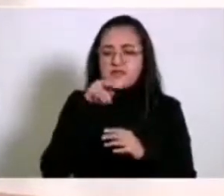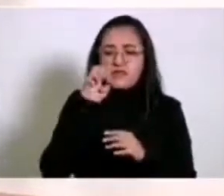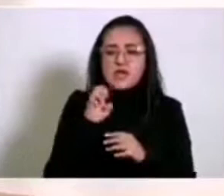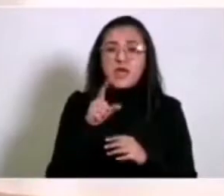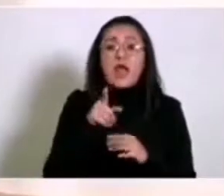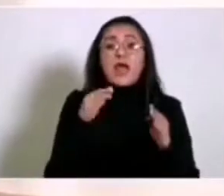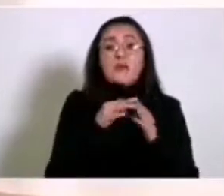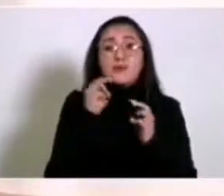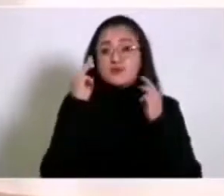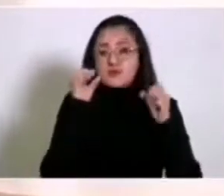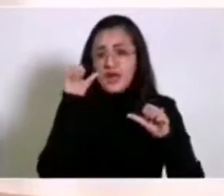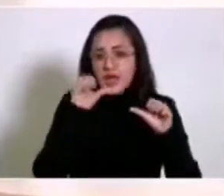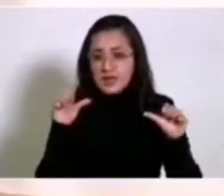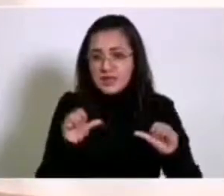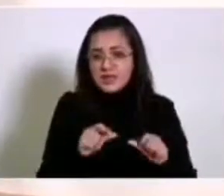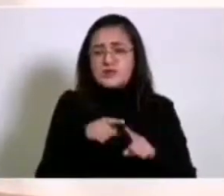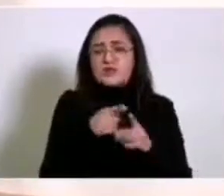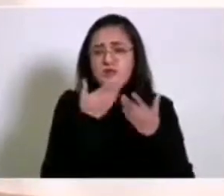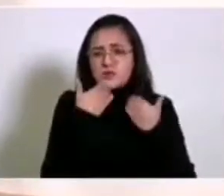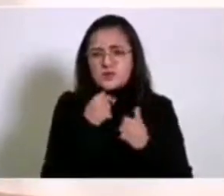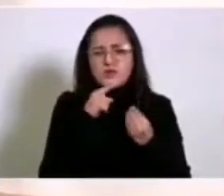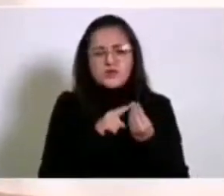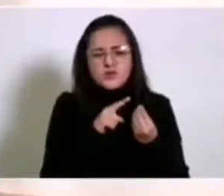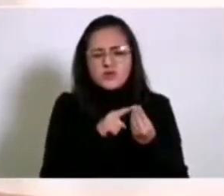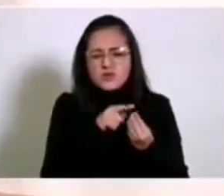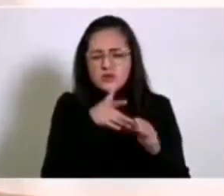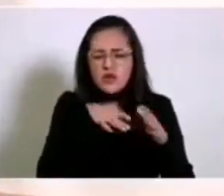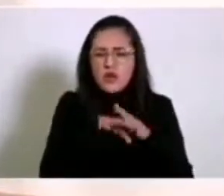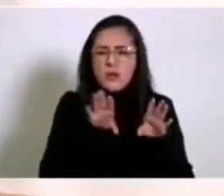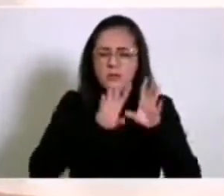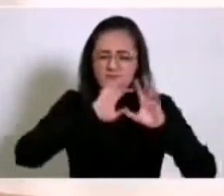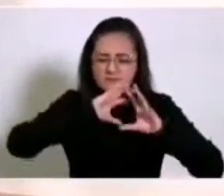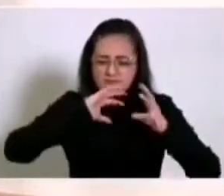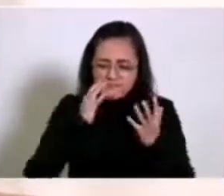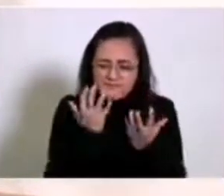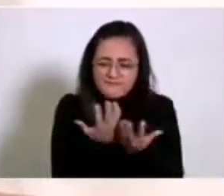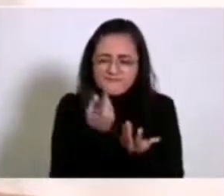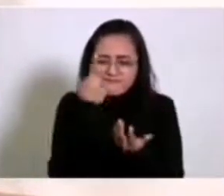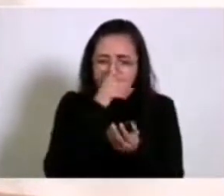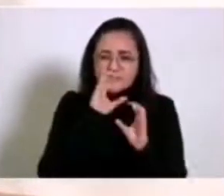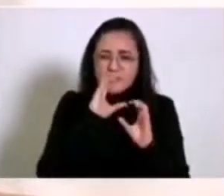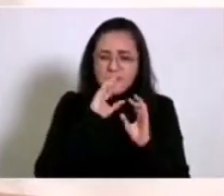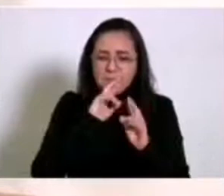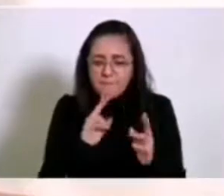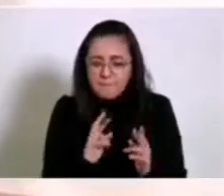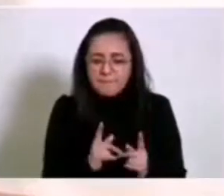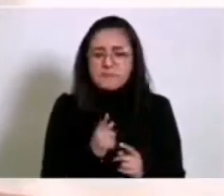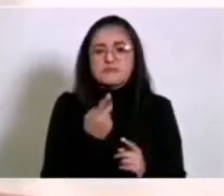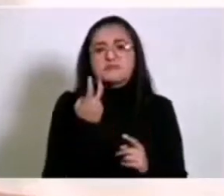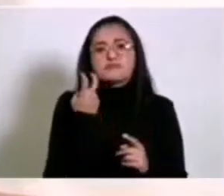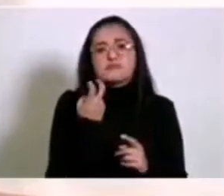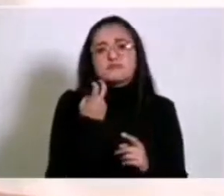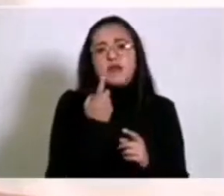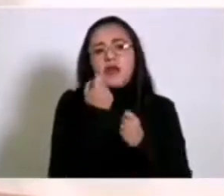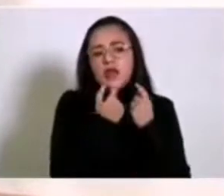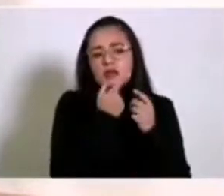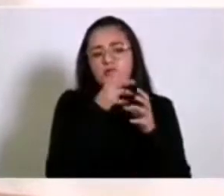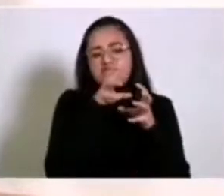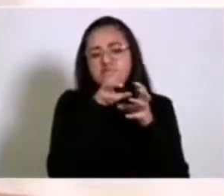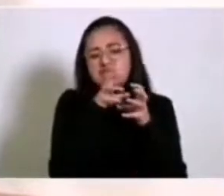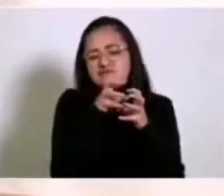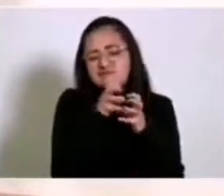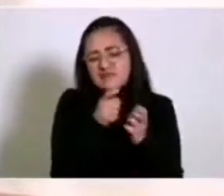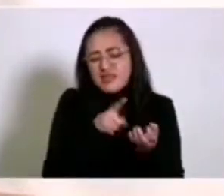sin listas de identificación y aun embaladas en plásticos de burbuja lo que deteriora la parte de las piezas lo que no se